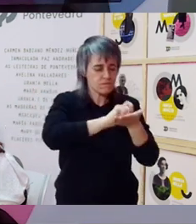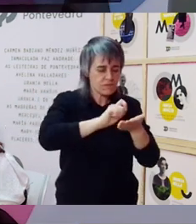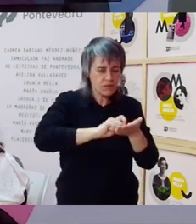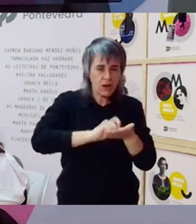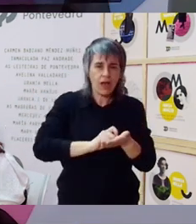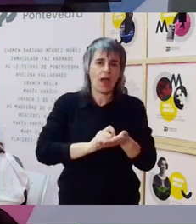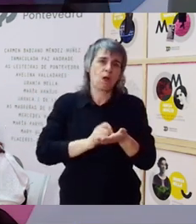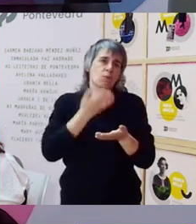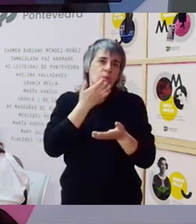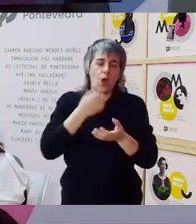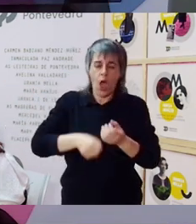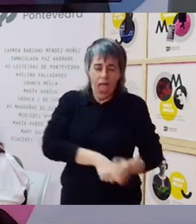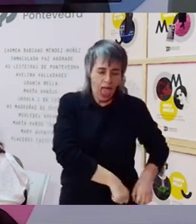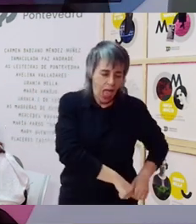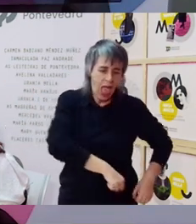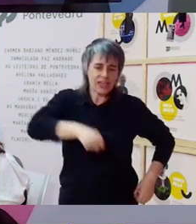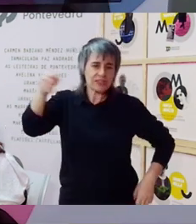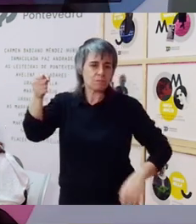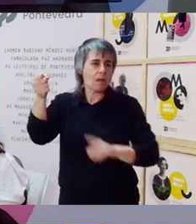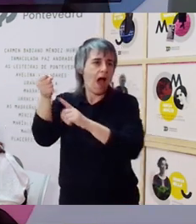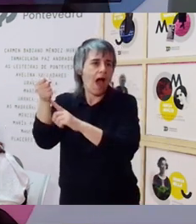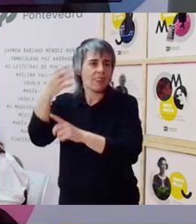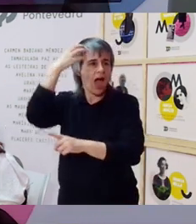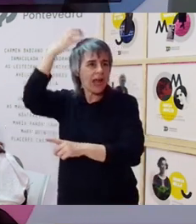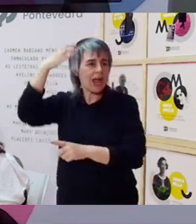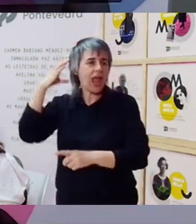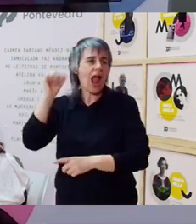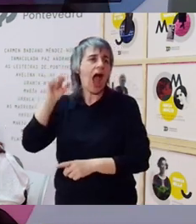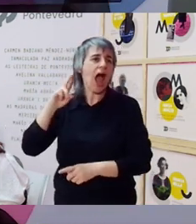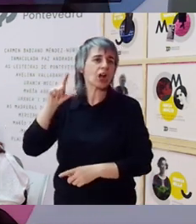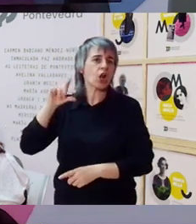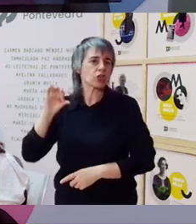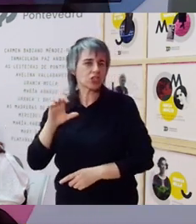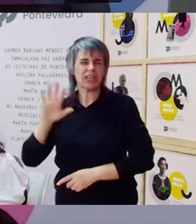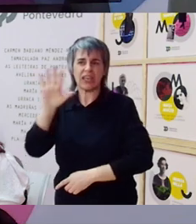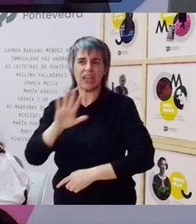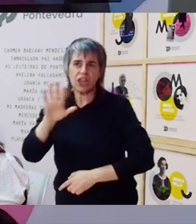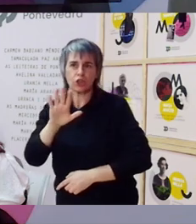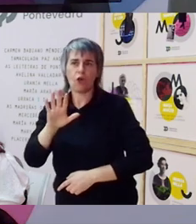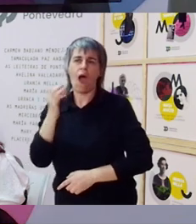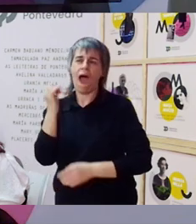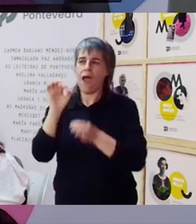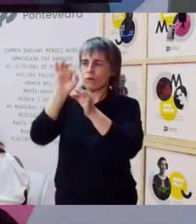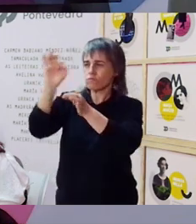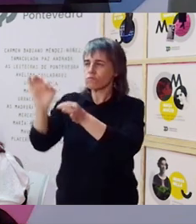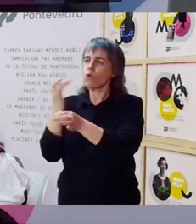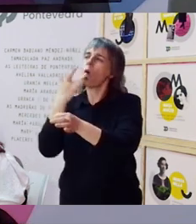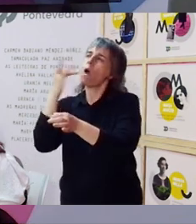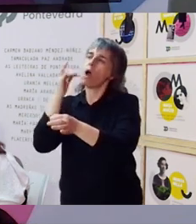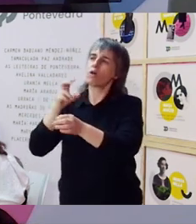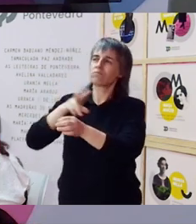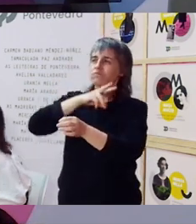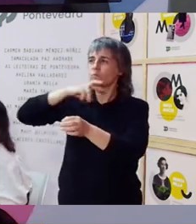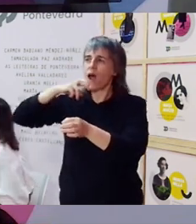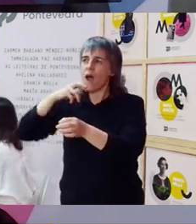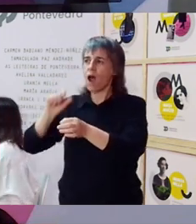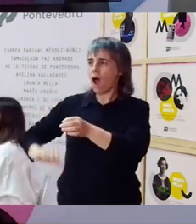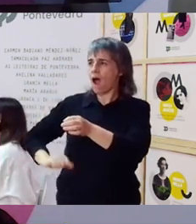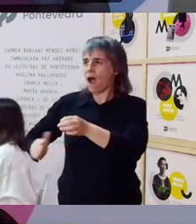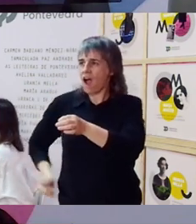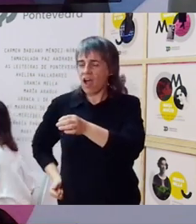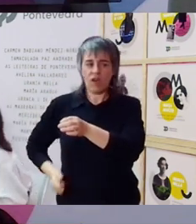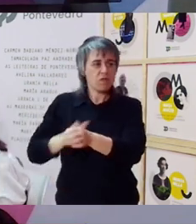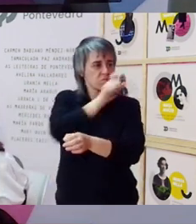V tiene esmeraldas, mientras el pueblo se muere de hambre. Sempre, todo. Era unha muller chea de